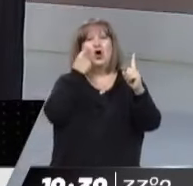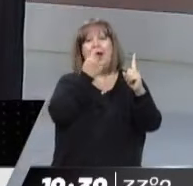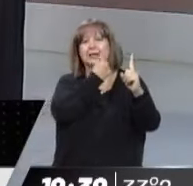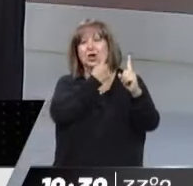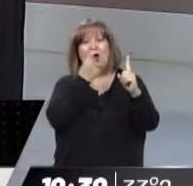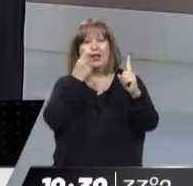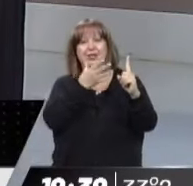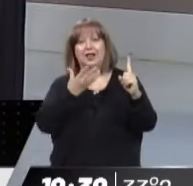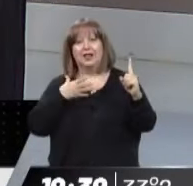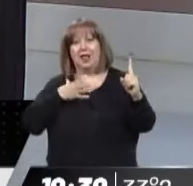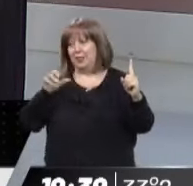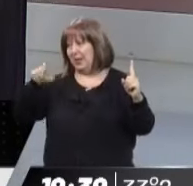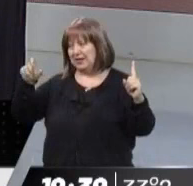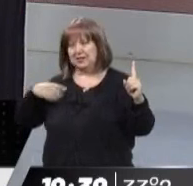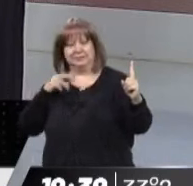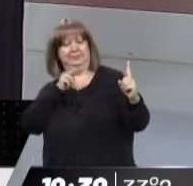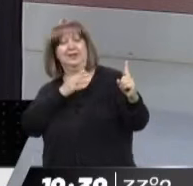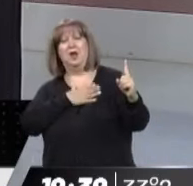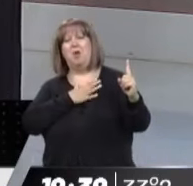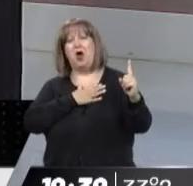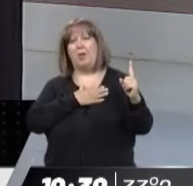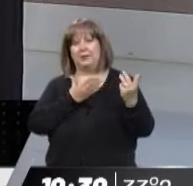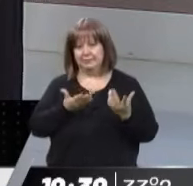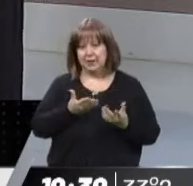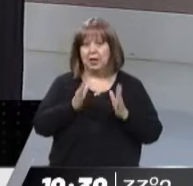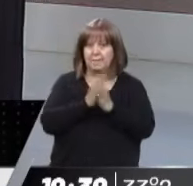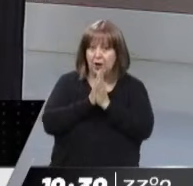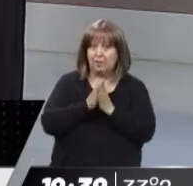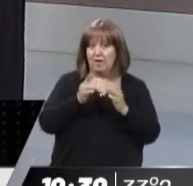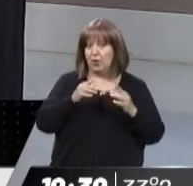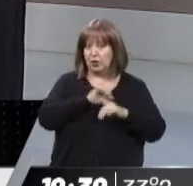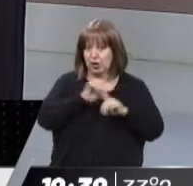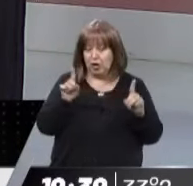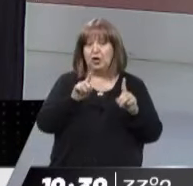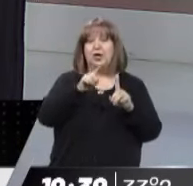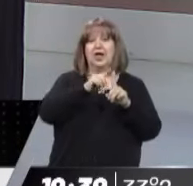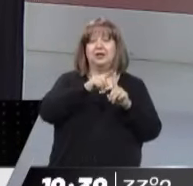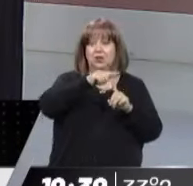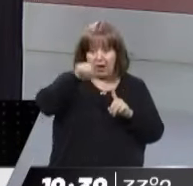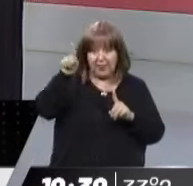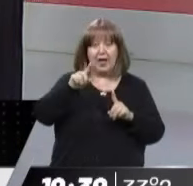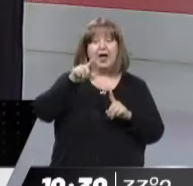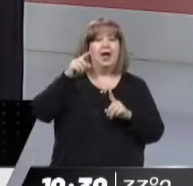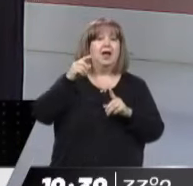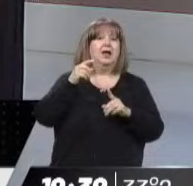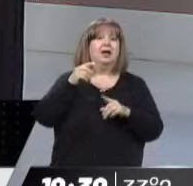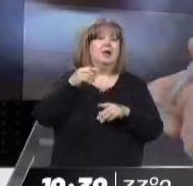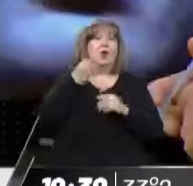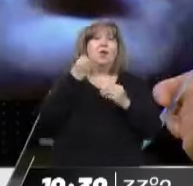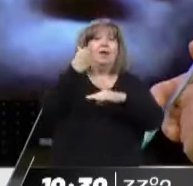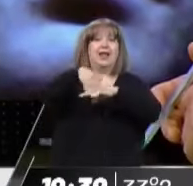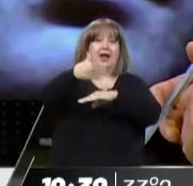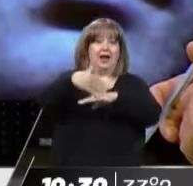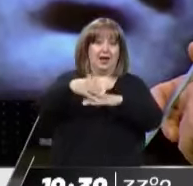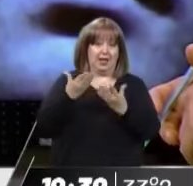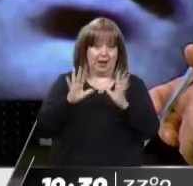es un asesino. Y si él es ludópata, que lo atiendan, lo hagan atender sus padres dentro de la cárcel. Pero él no puede quedar